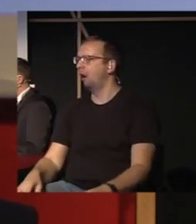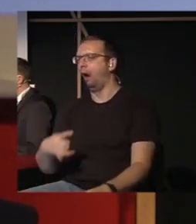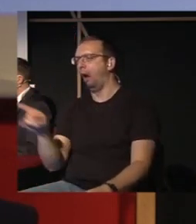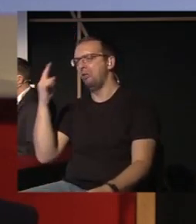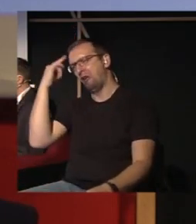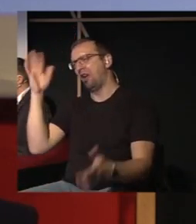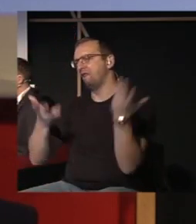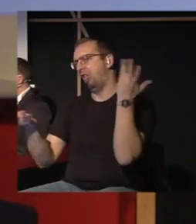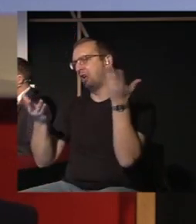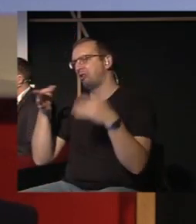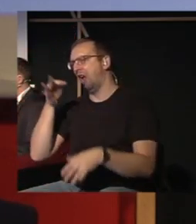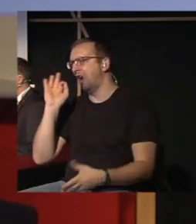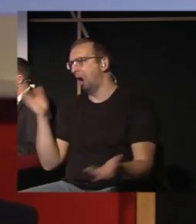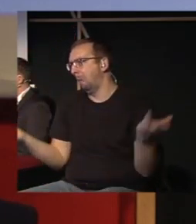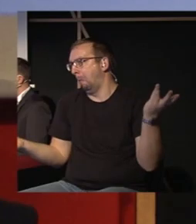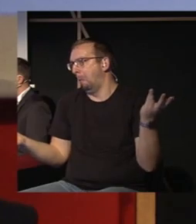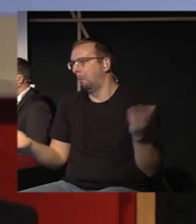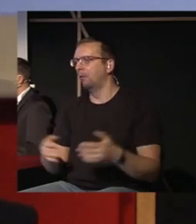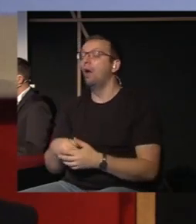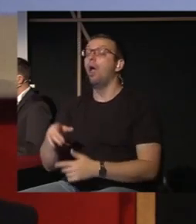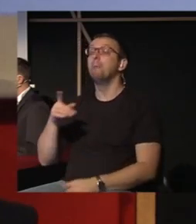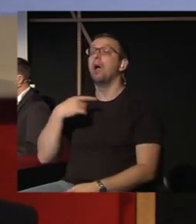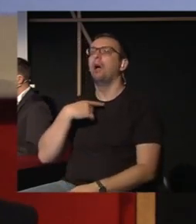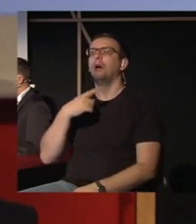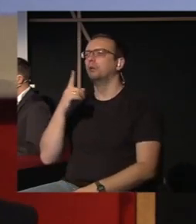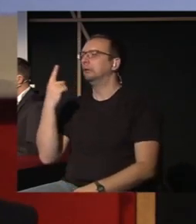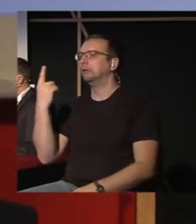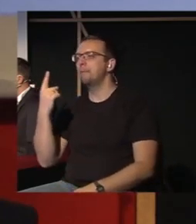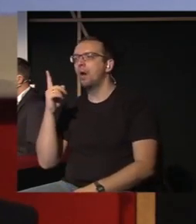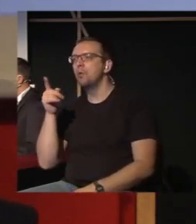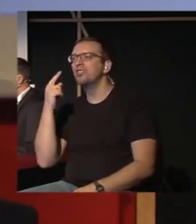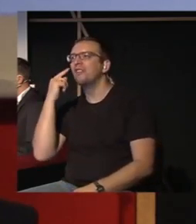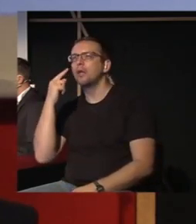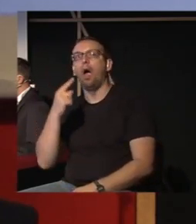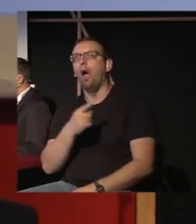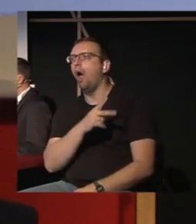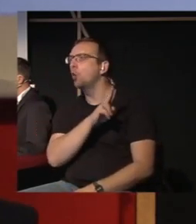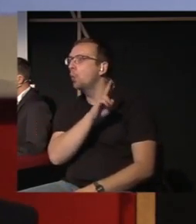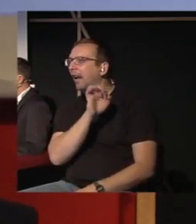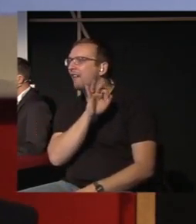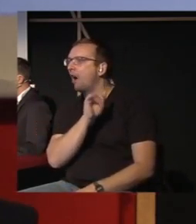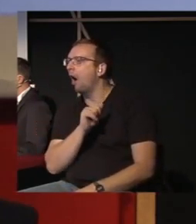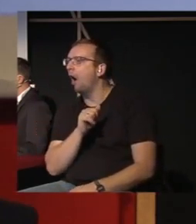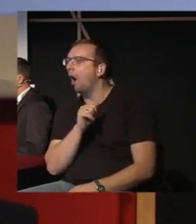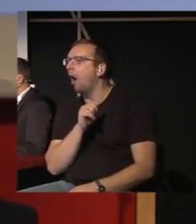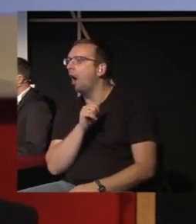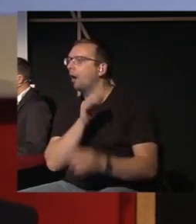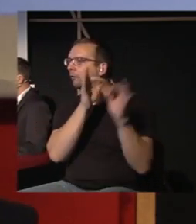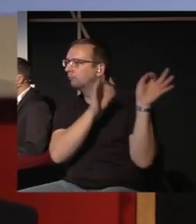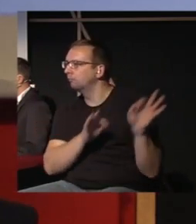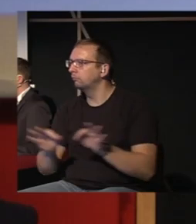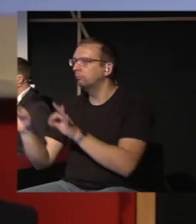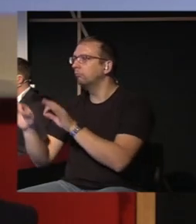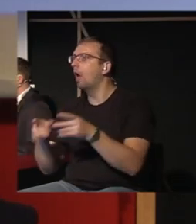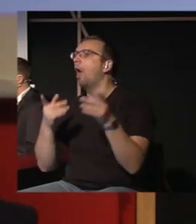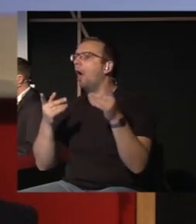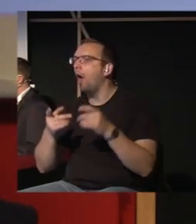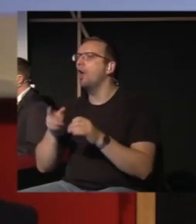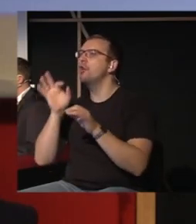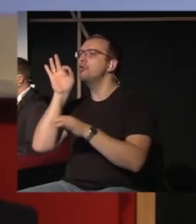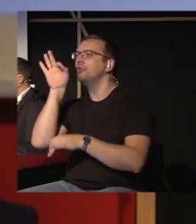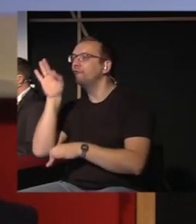duro para ayudar a formalizar, ¿no? A normalizar la accesibilidad y la inclusión en todos los estadios.